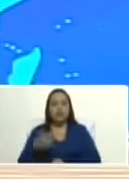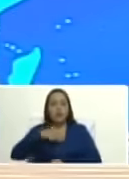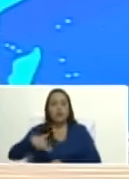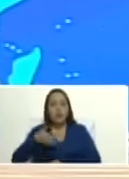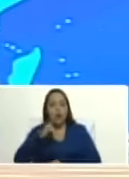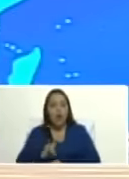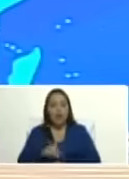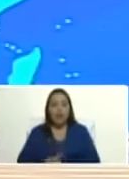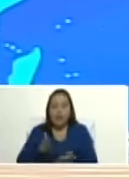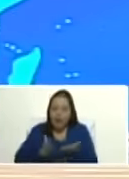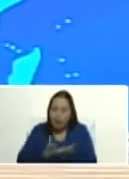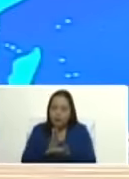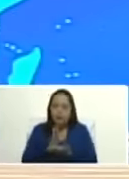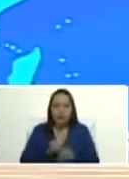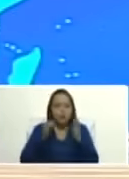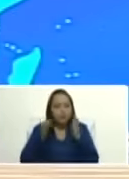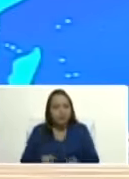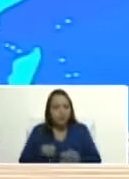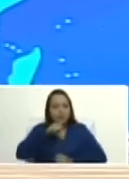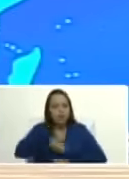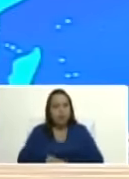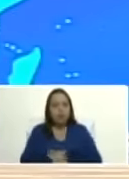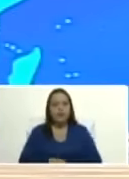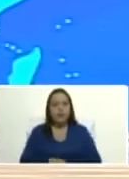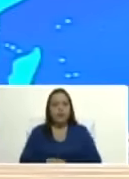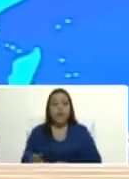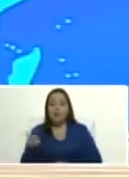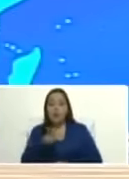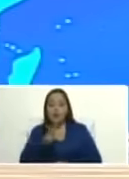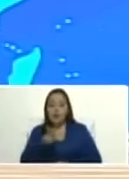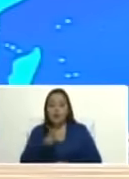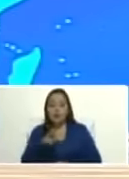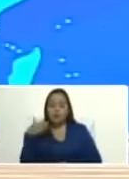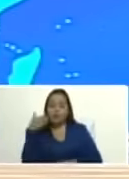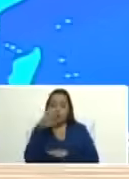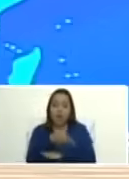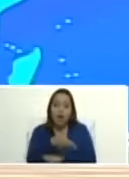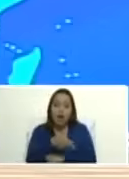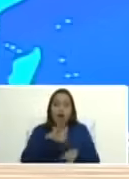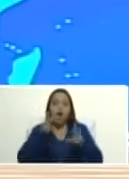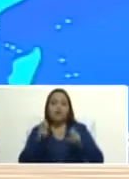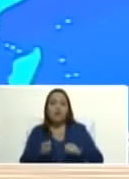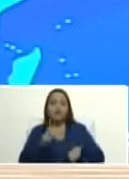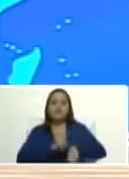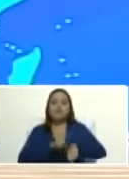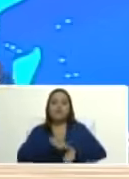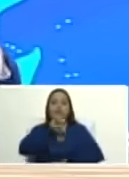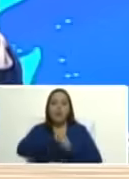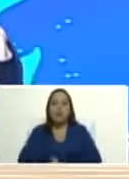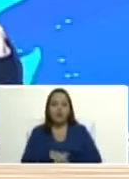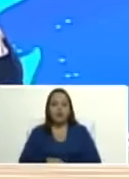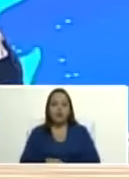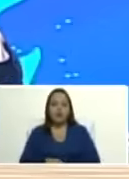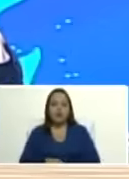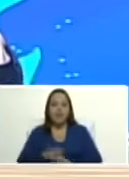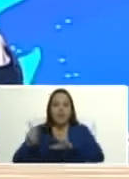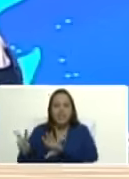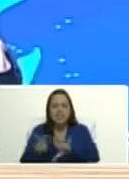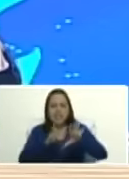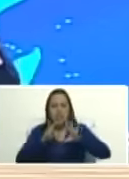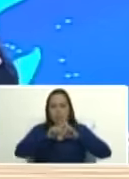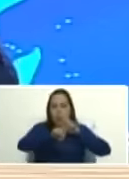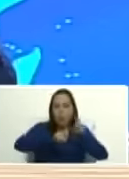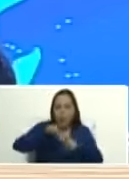el camino correcto. Y Venezuela se dirige a un momento histórico, la séptima